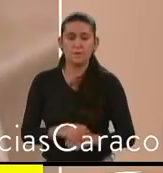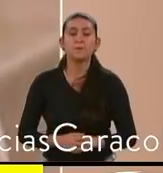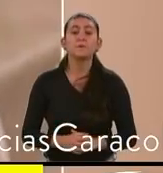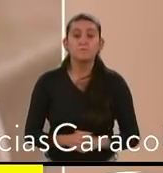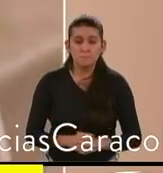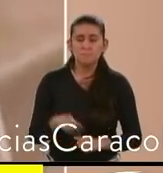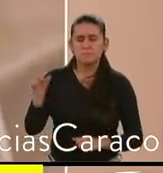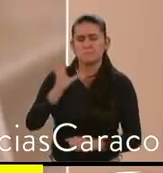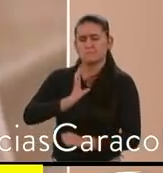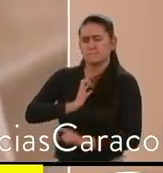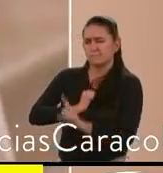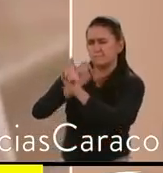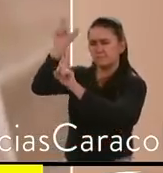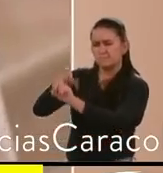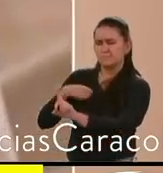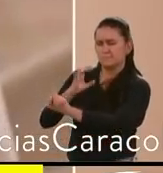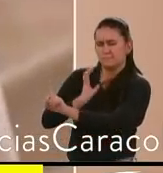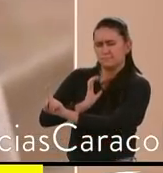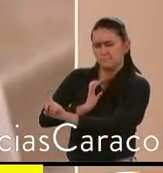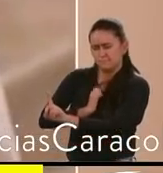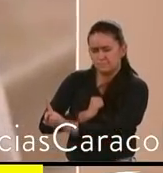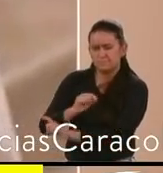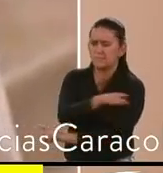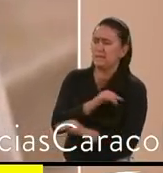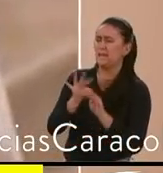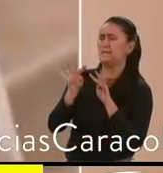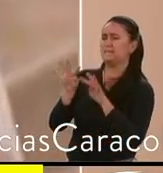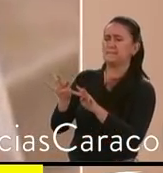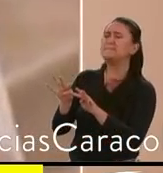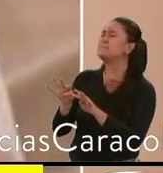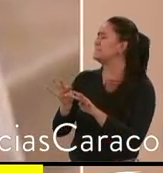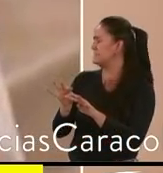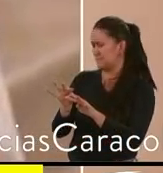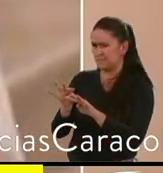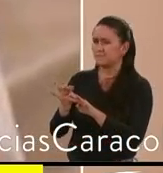padre Edwin e invitan a los feligreses a seguir cuidándose del COVID-19.